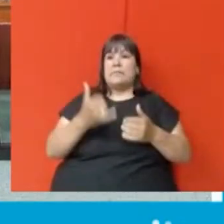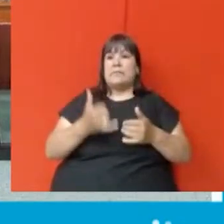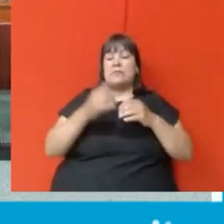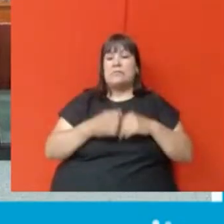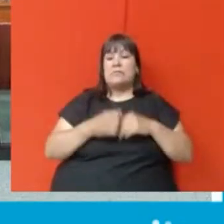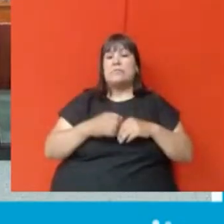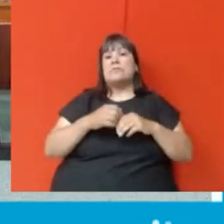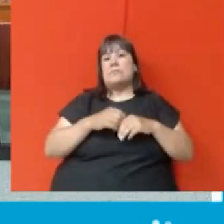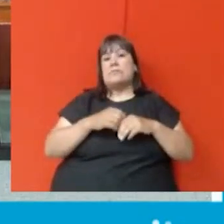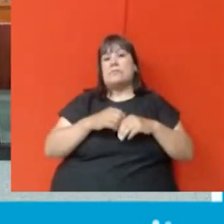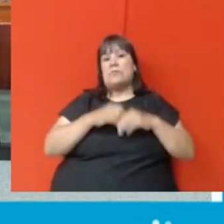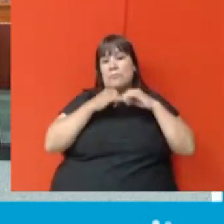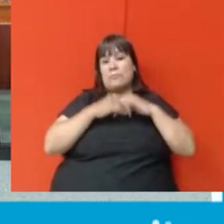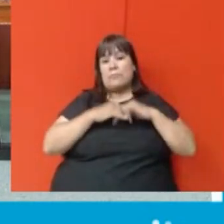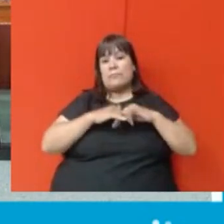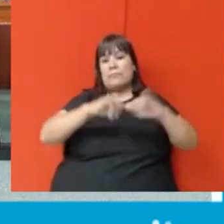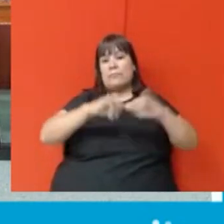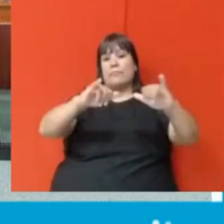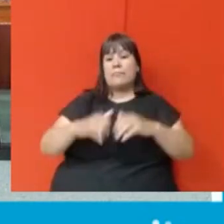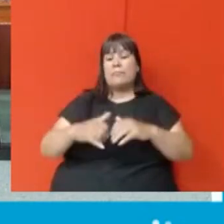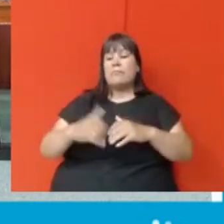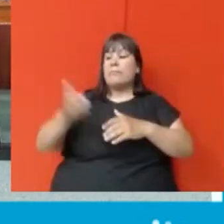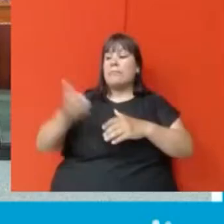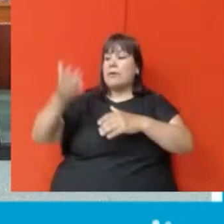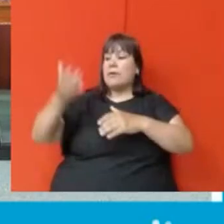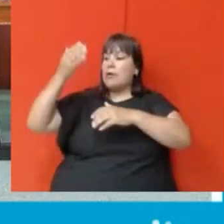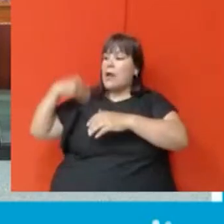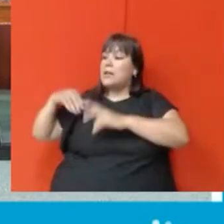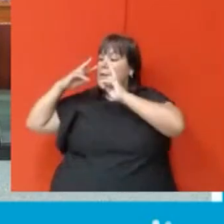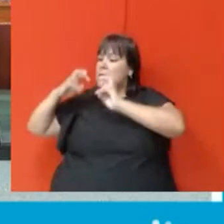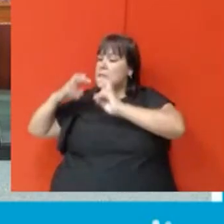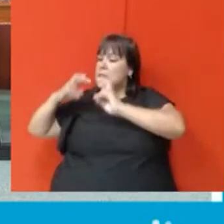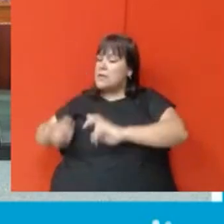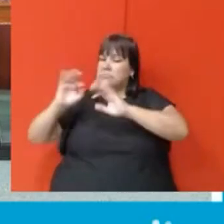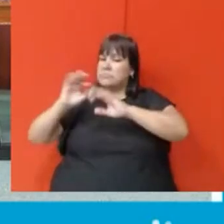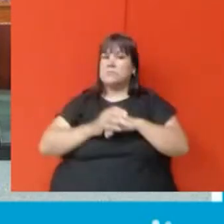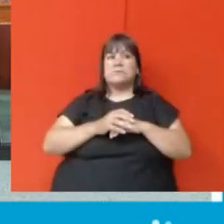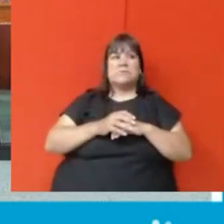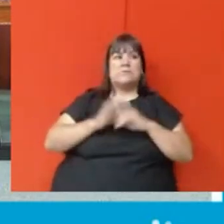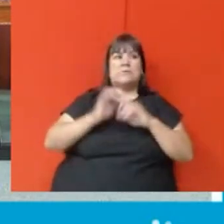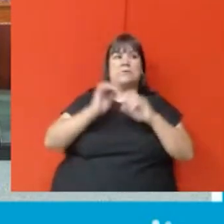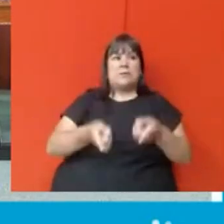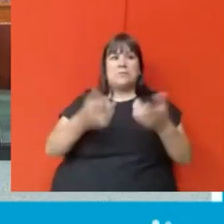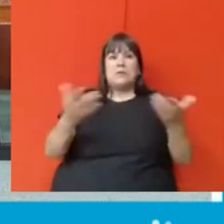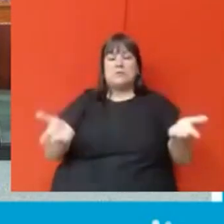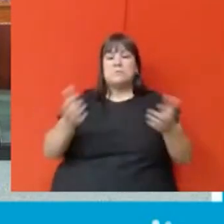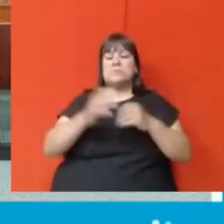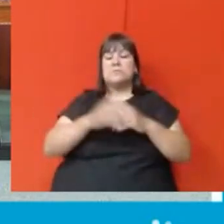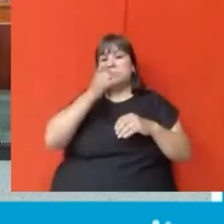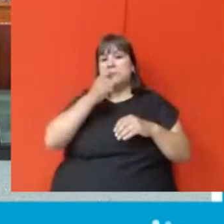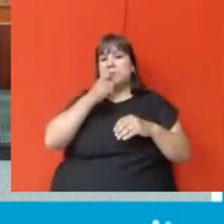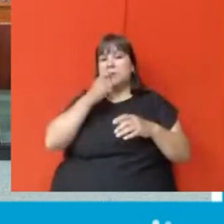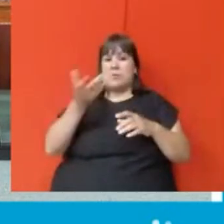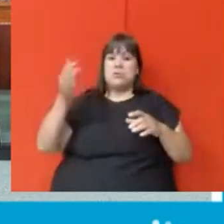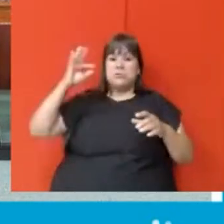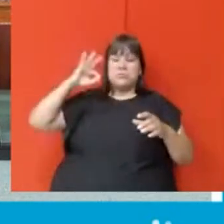por ejemplo. Un alto índice de desempleo. Y sueldos que no son